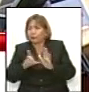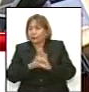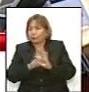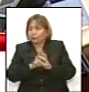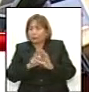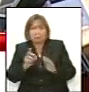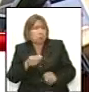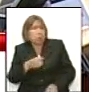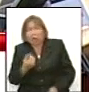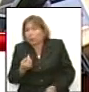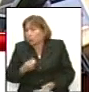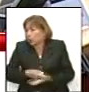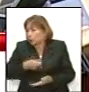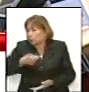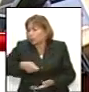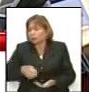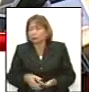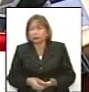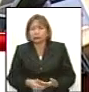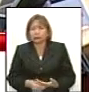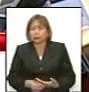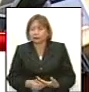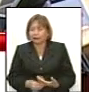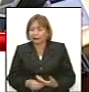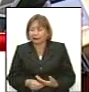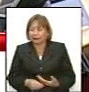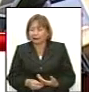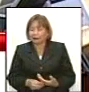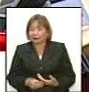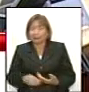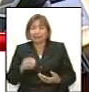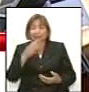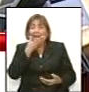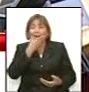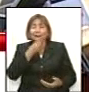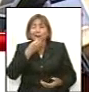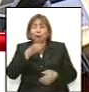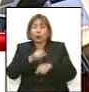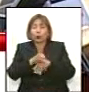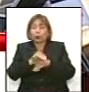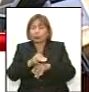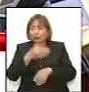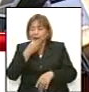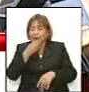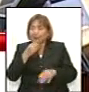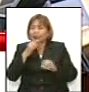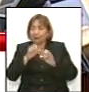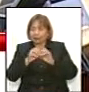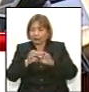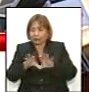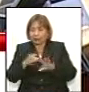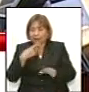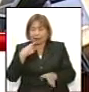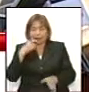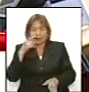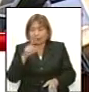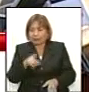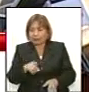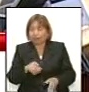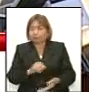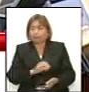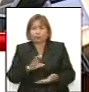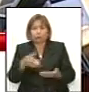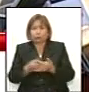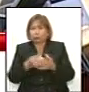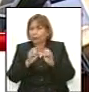otra bonificación que las bonificaciones de 300 soles de julio y diciembre. Eso simplemente por una cuestión de transparencia, y está en toda la